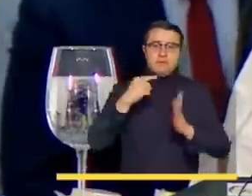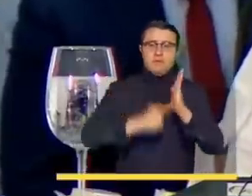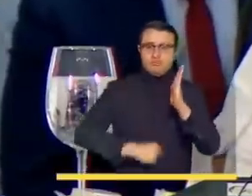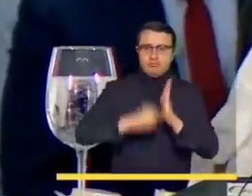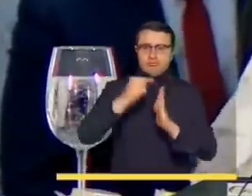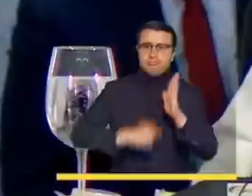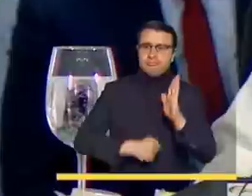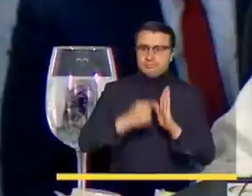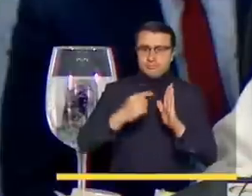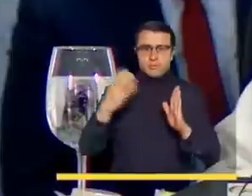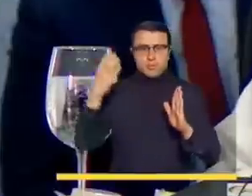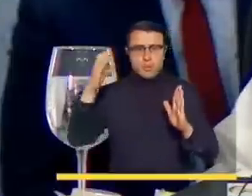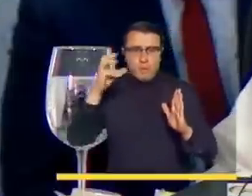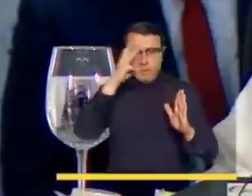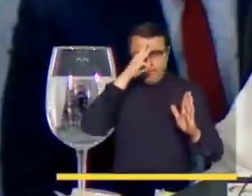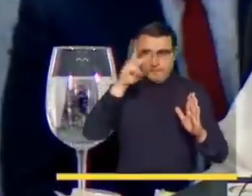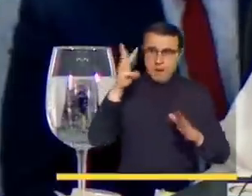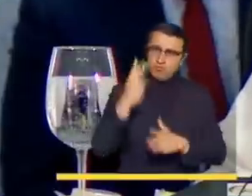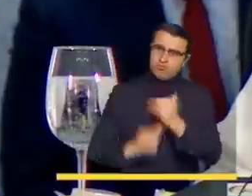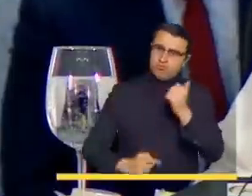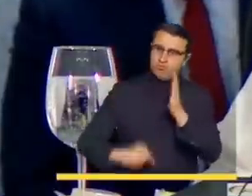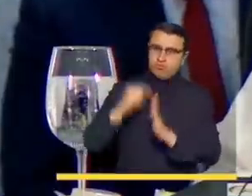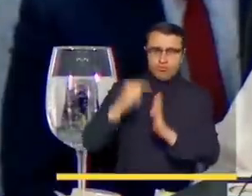manera conjunta.